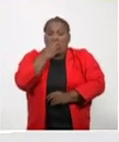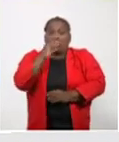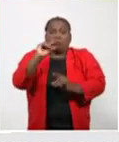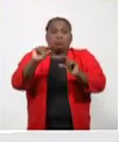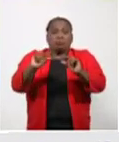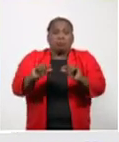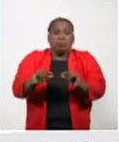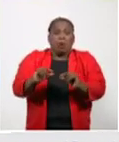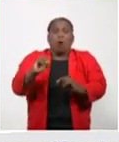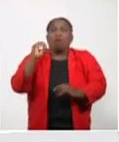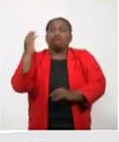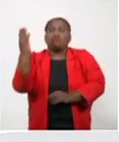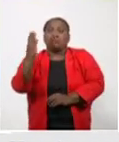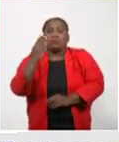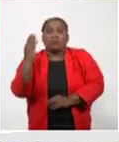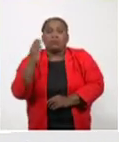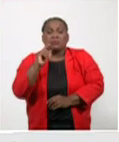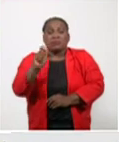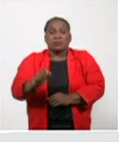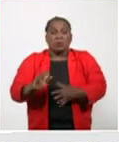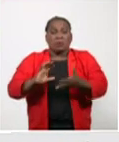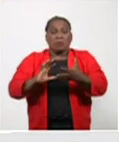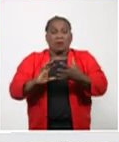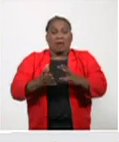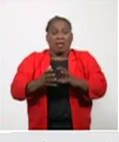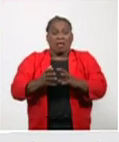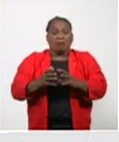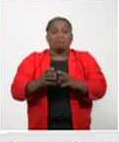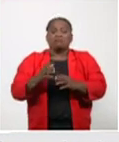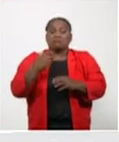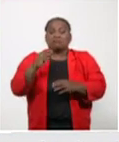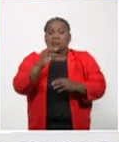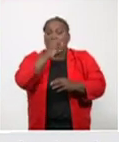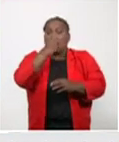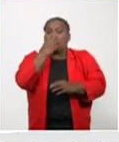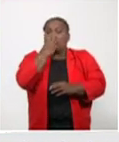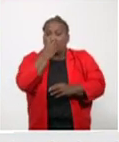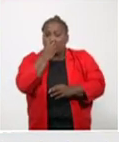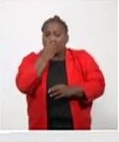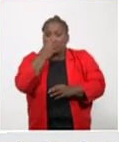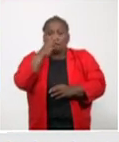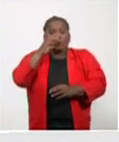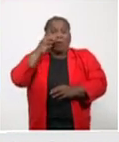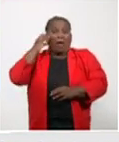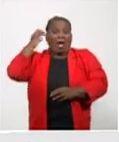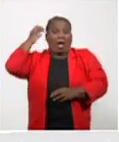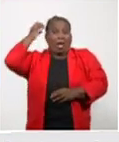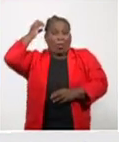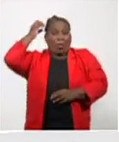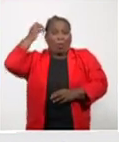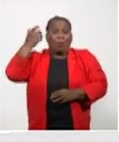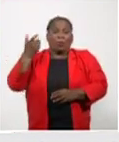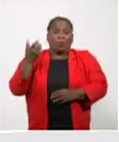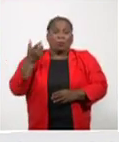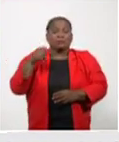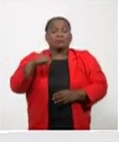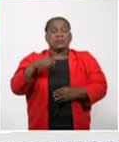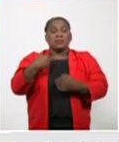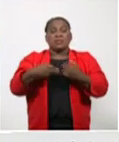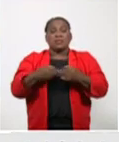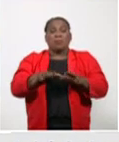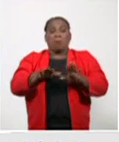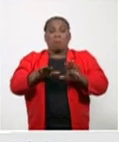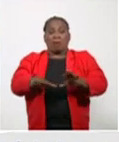los pacientes que se complican. Fue necesario intubarlo y ventilarlo, y lamentablemente hace una parada cardíaca